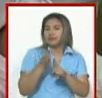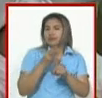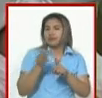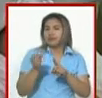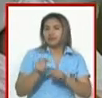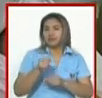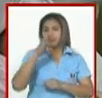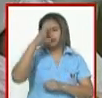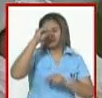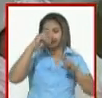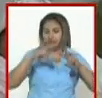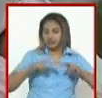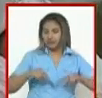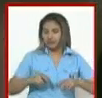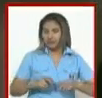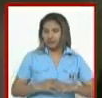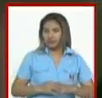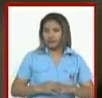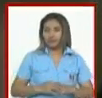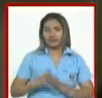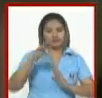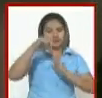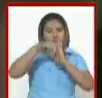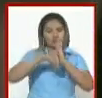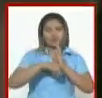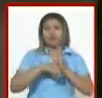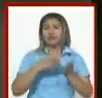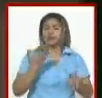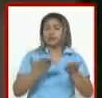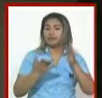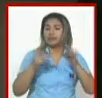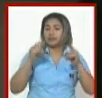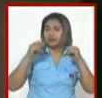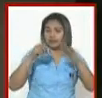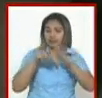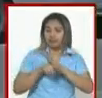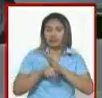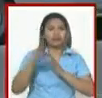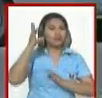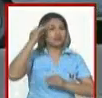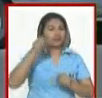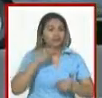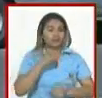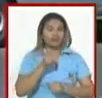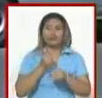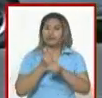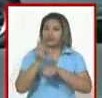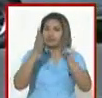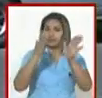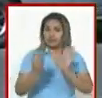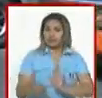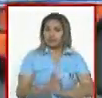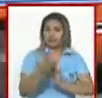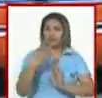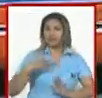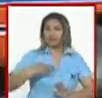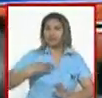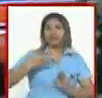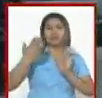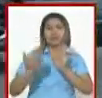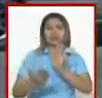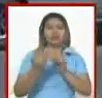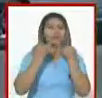gravísimas sin embargo analizan ampliar las investigaciones a tentativas de homicidio el fiscal instó a que el autor del golpe se presente voluntariamente